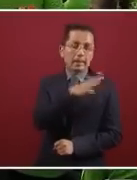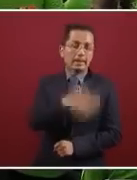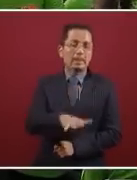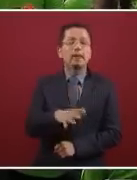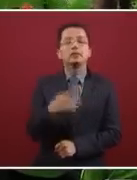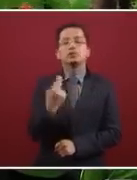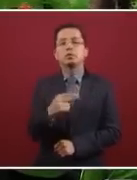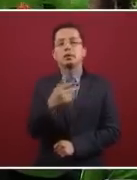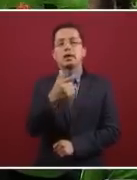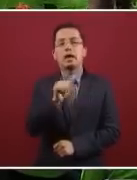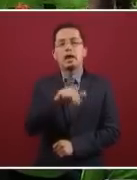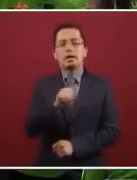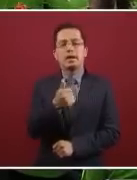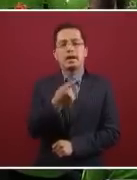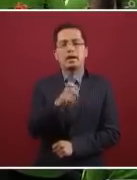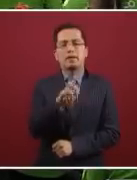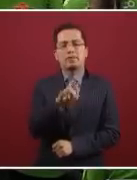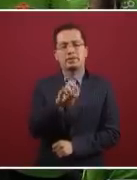Guevara Espinosa.